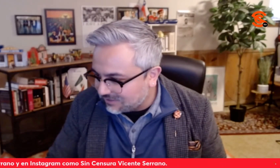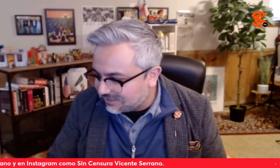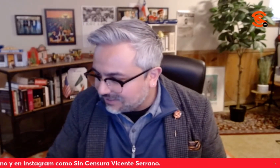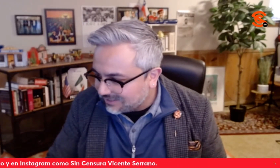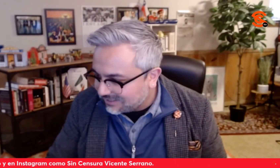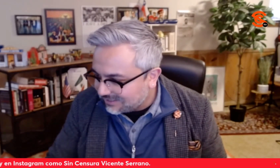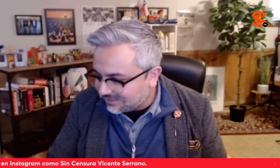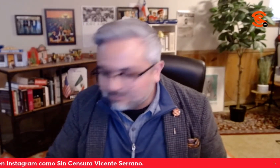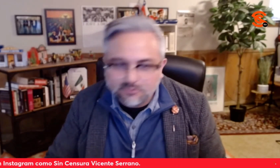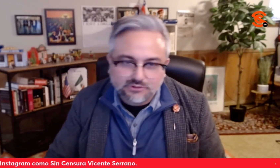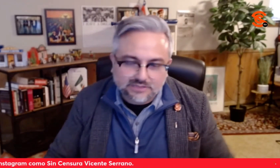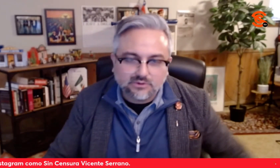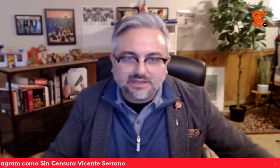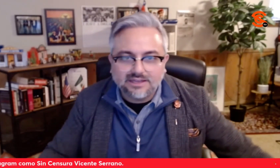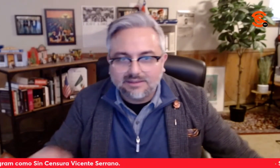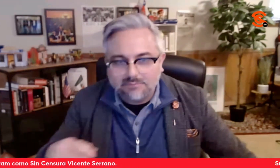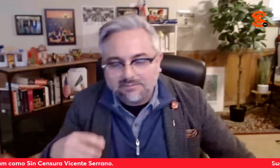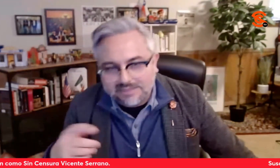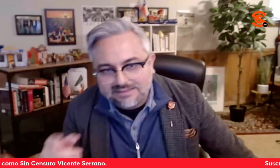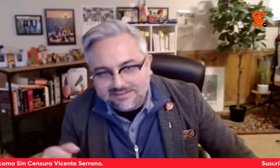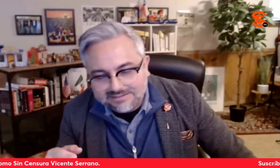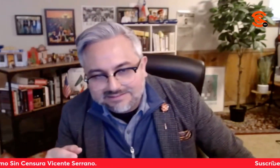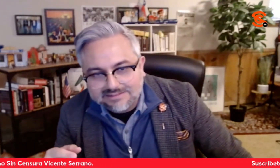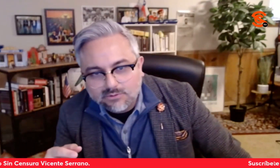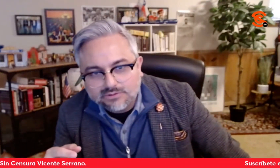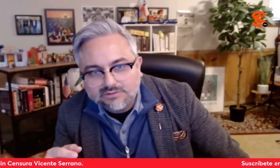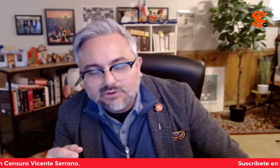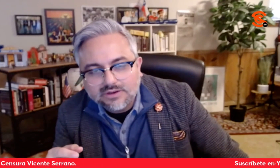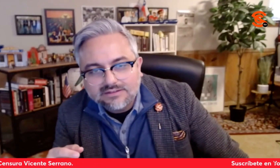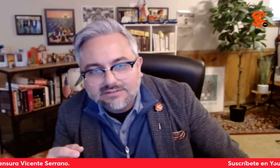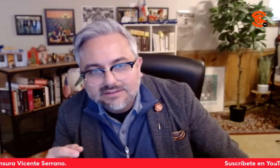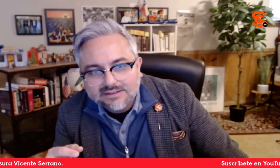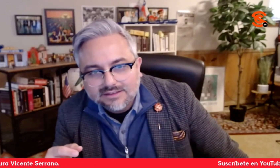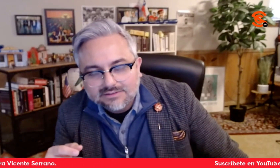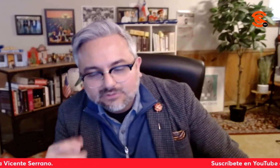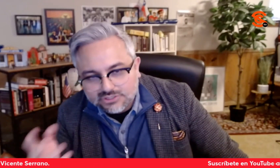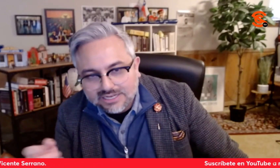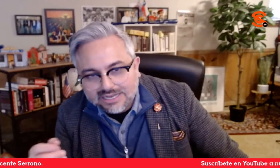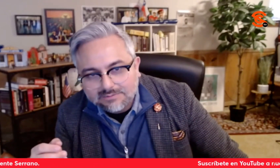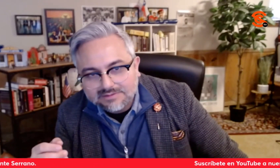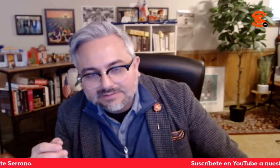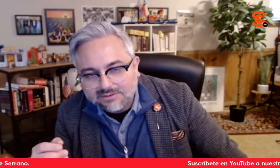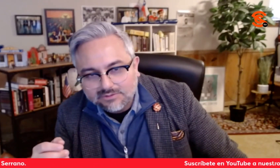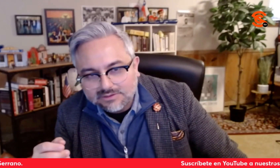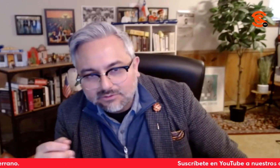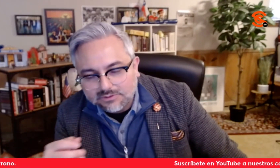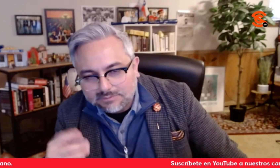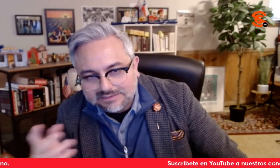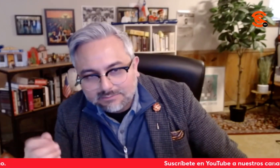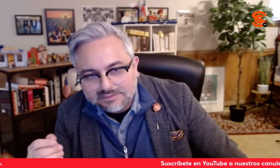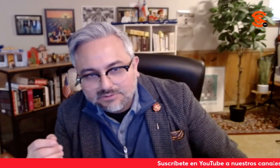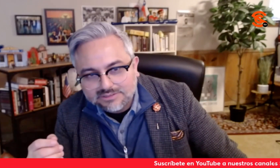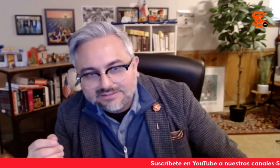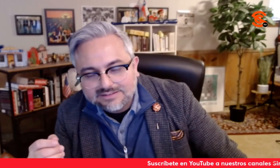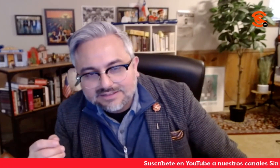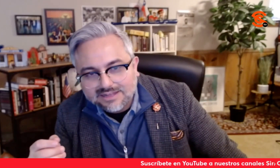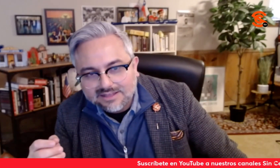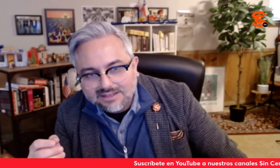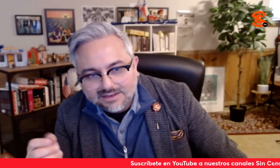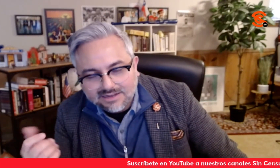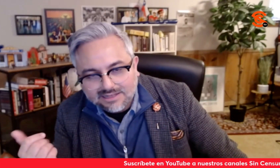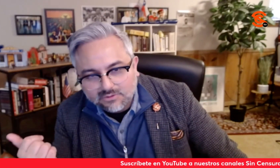hijo eh Por cierto que mientras hacía estas acusaciones sochil Gálvez de lo de los departamentos y